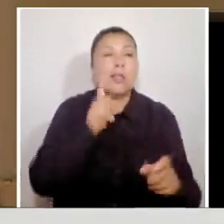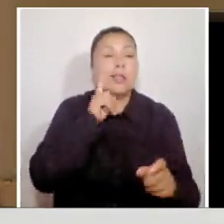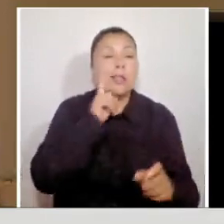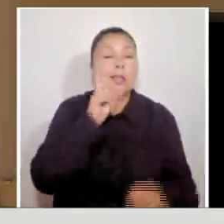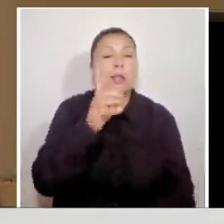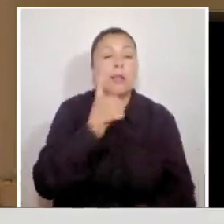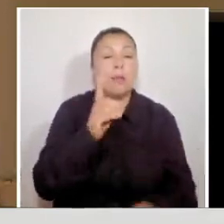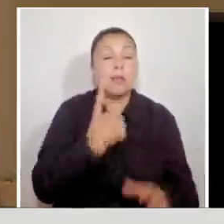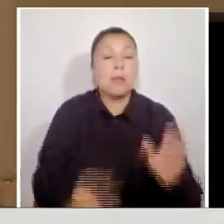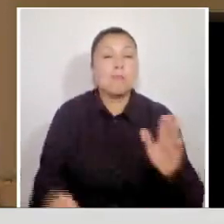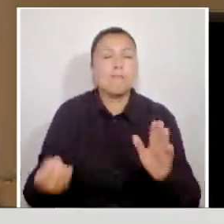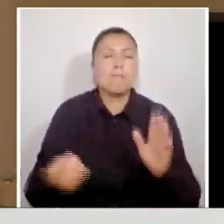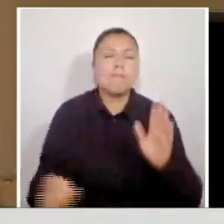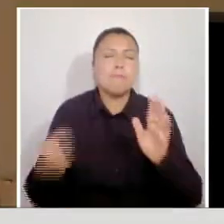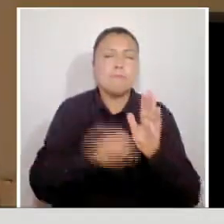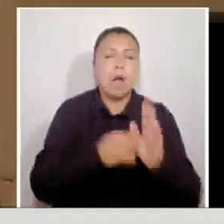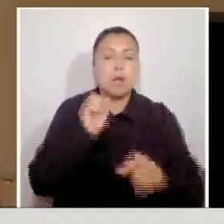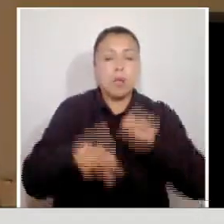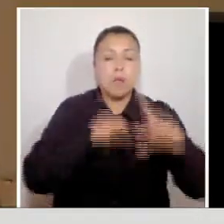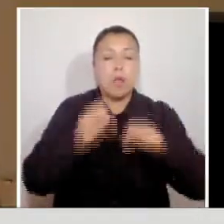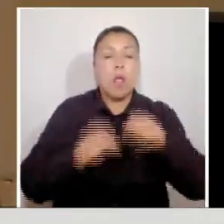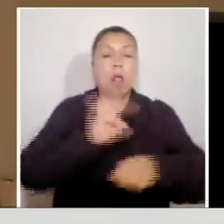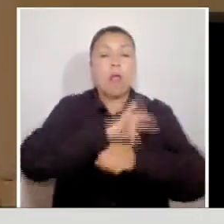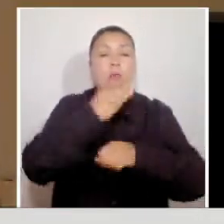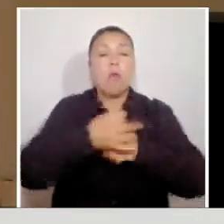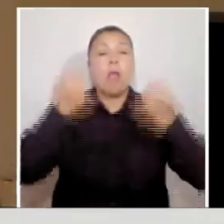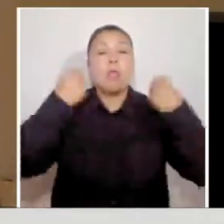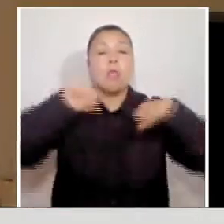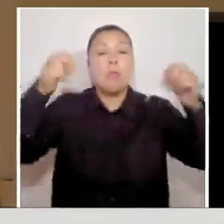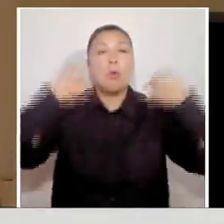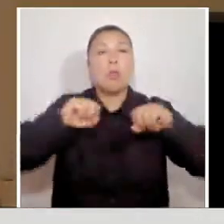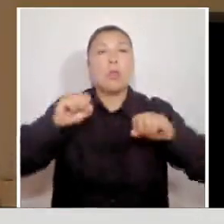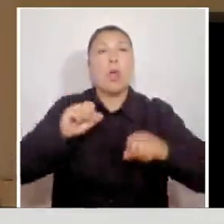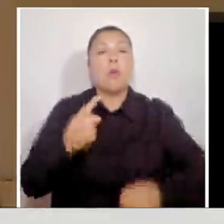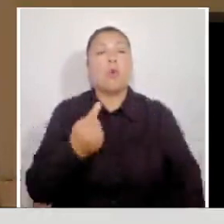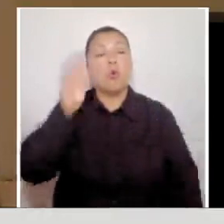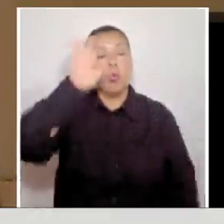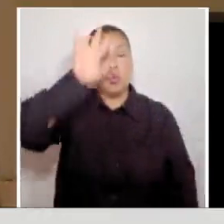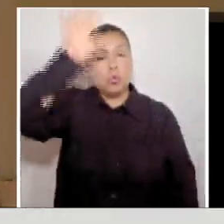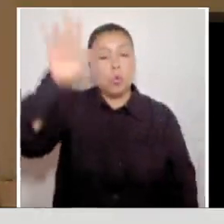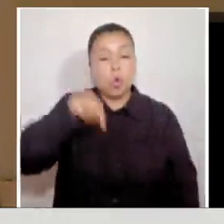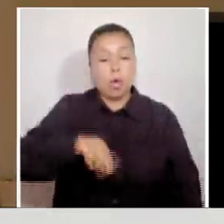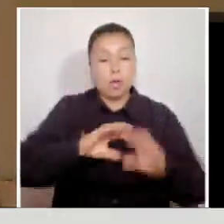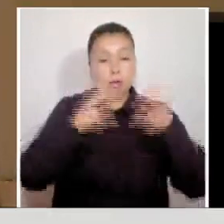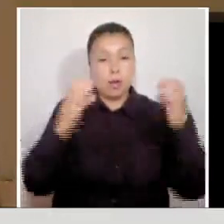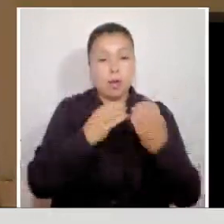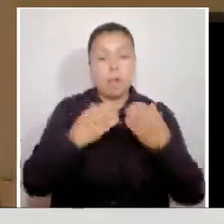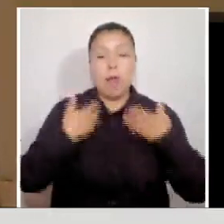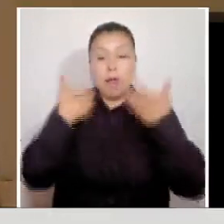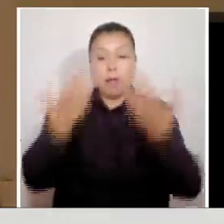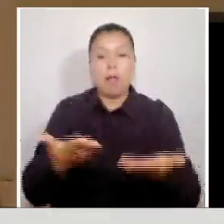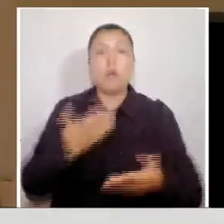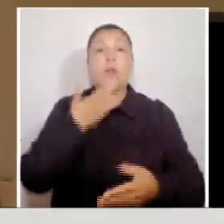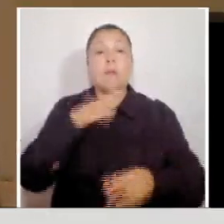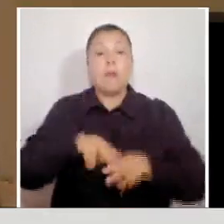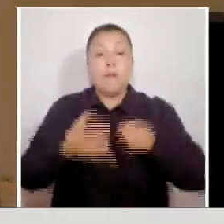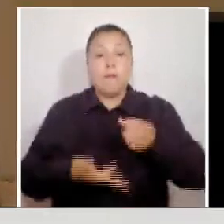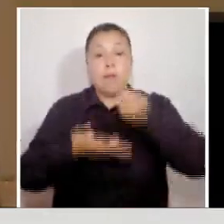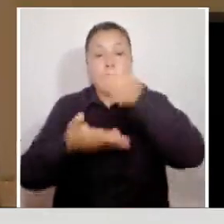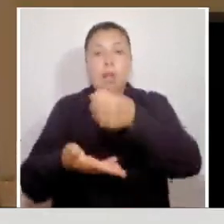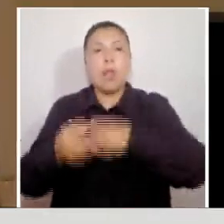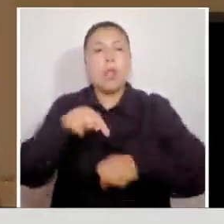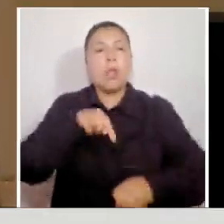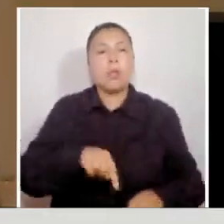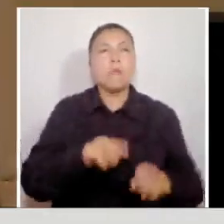mayores defenderla la fundación deportistas por un sueño aquí en esta cámara Le entregó también financiamiento y yo espero que se le